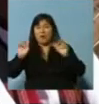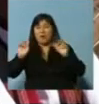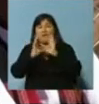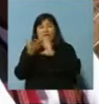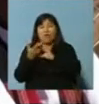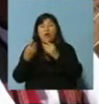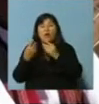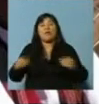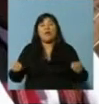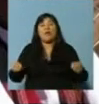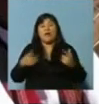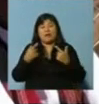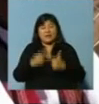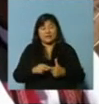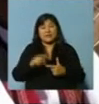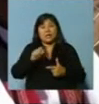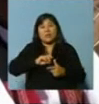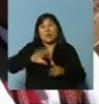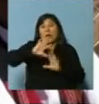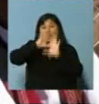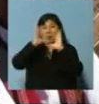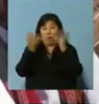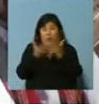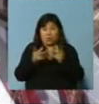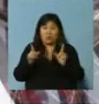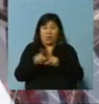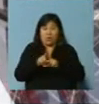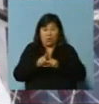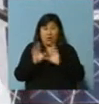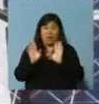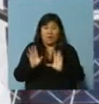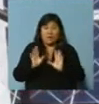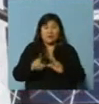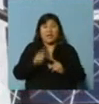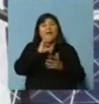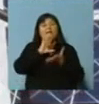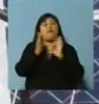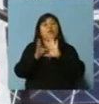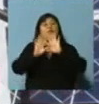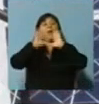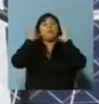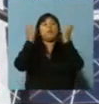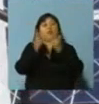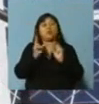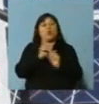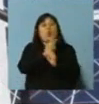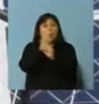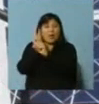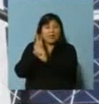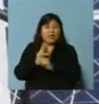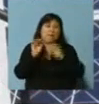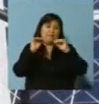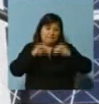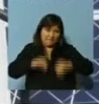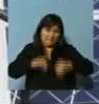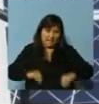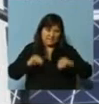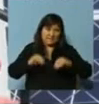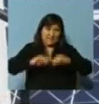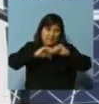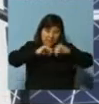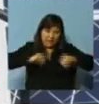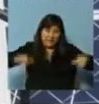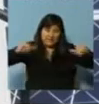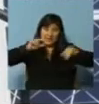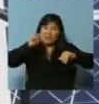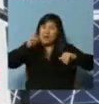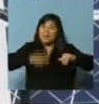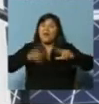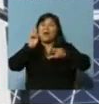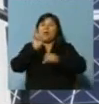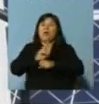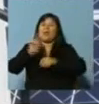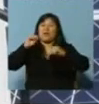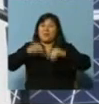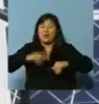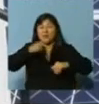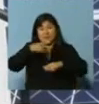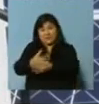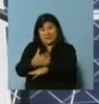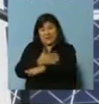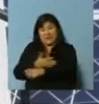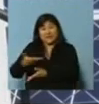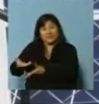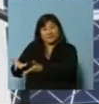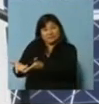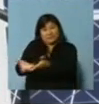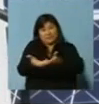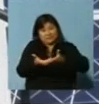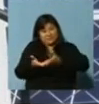cómo hacer en cada proyecto para cuidar más el planeta, para cuidar la Pachamama que acabamos de ofrendar